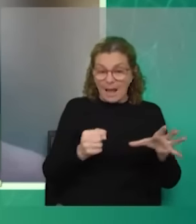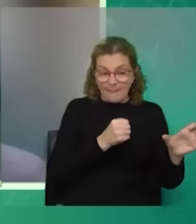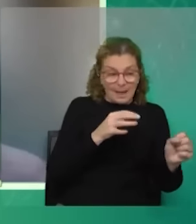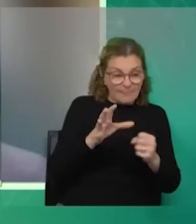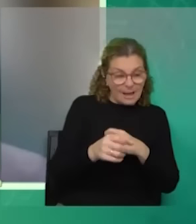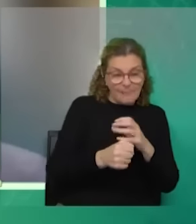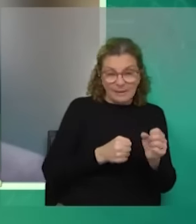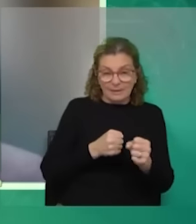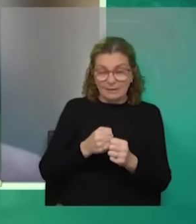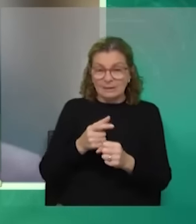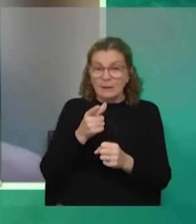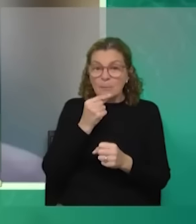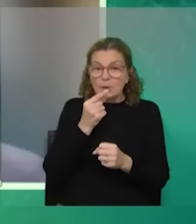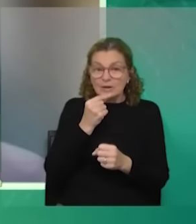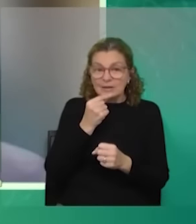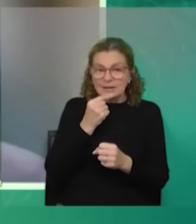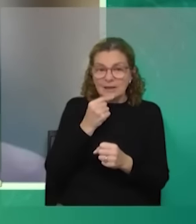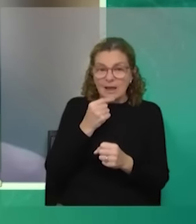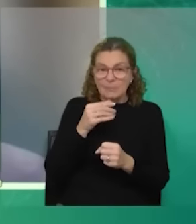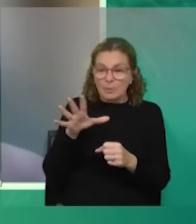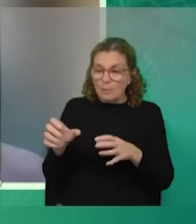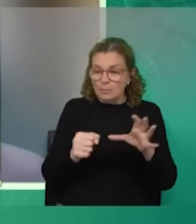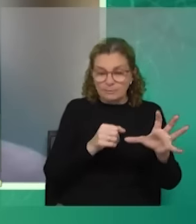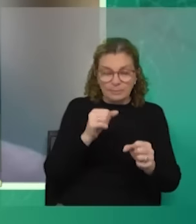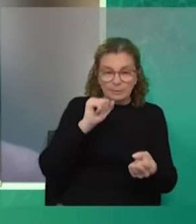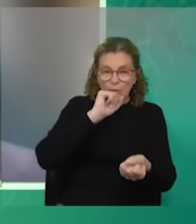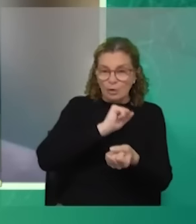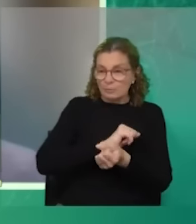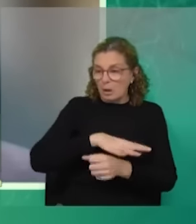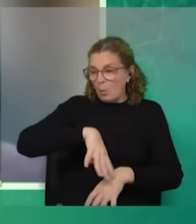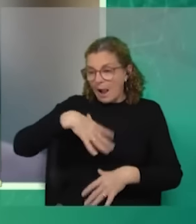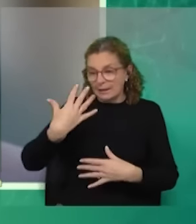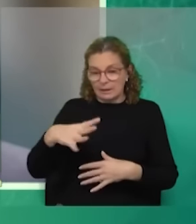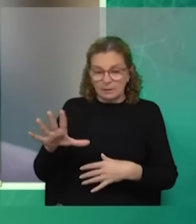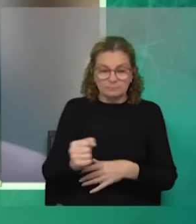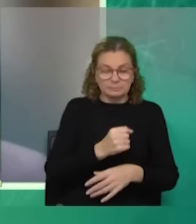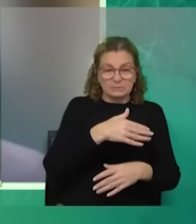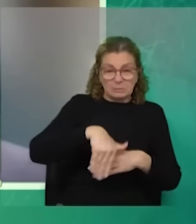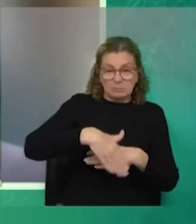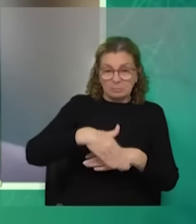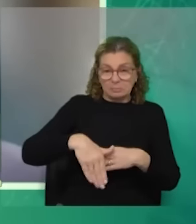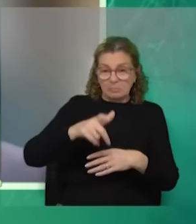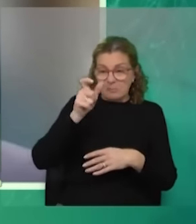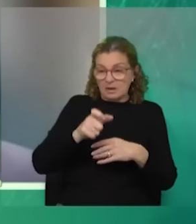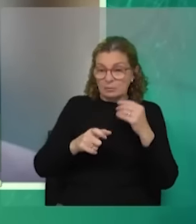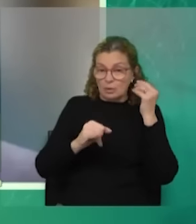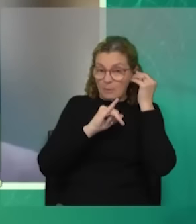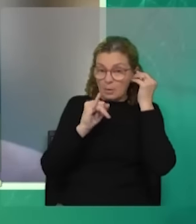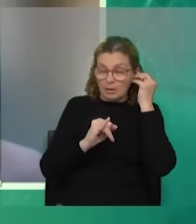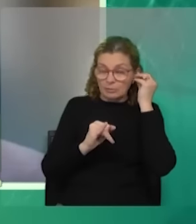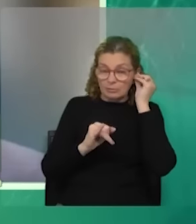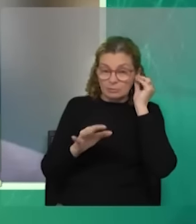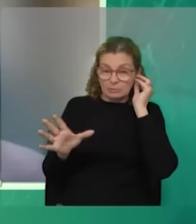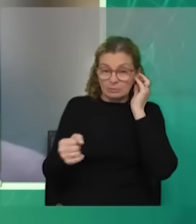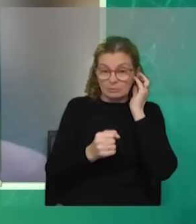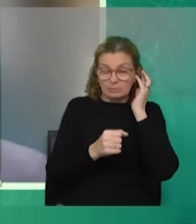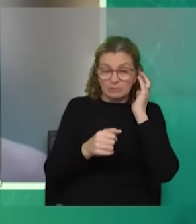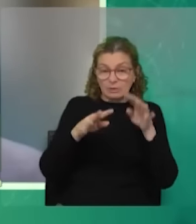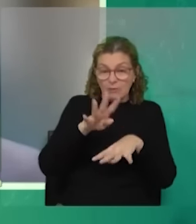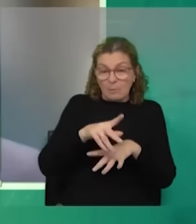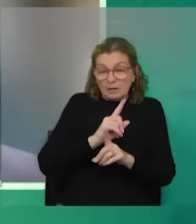cacería la fuerza de seguridad salieron a detener gente al boleo gente que andaba por la zona que que esté o no en la